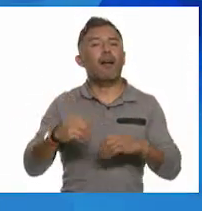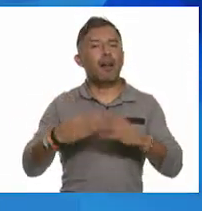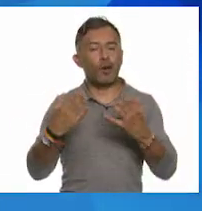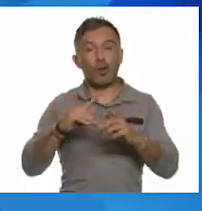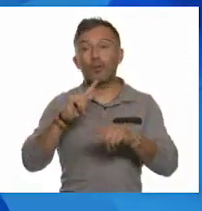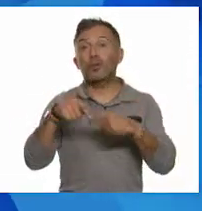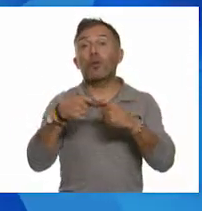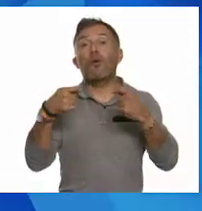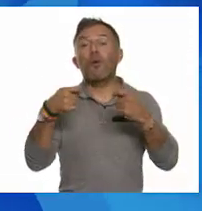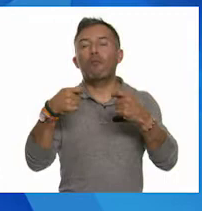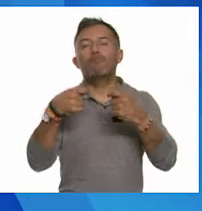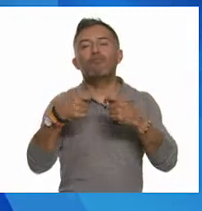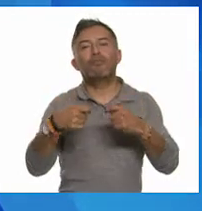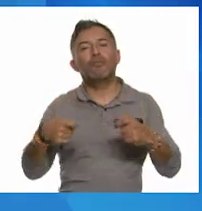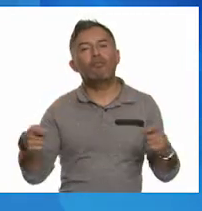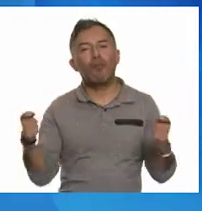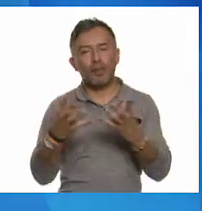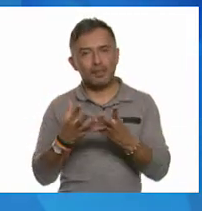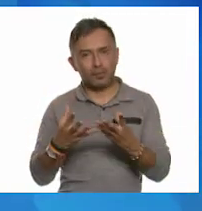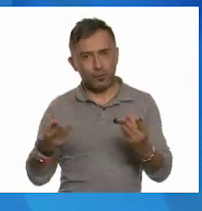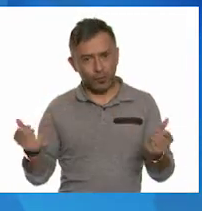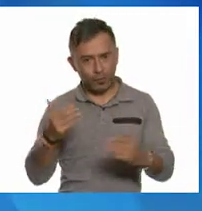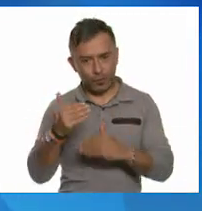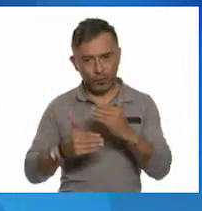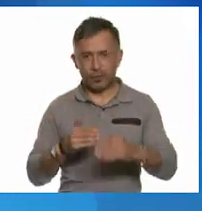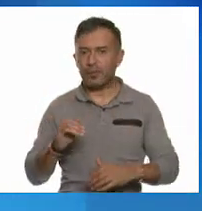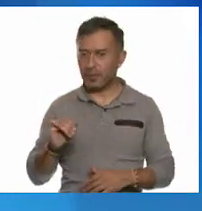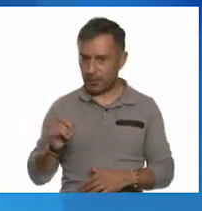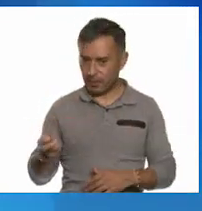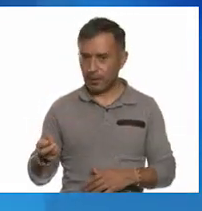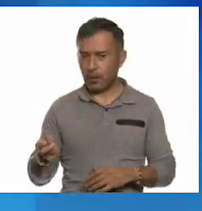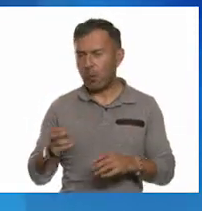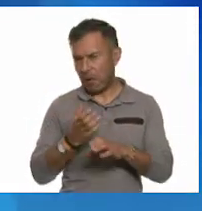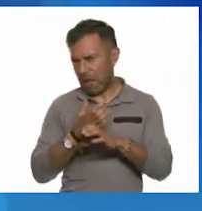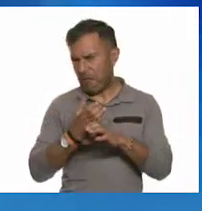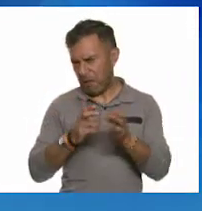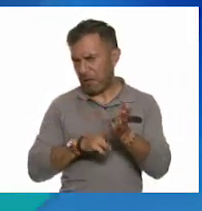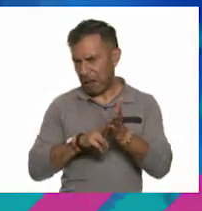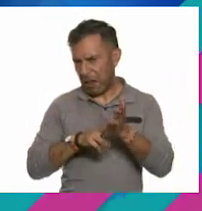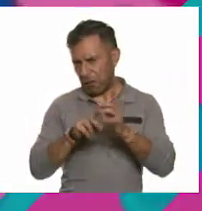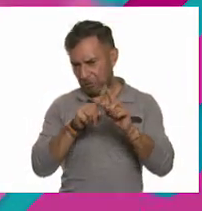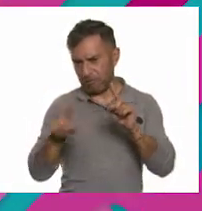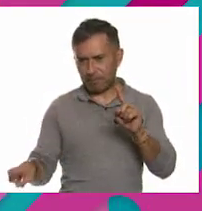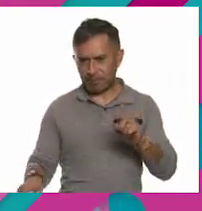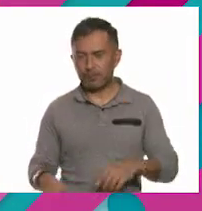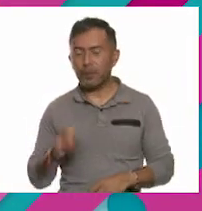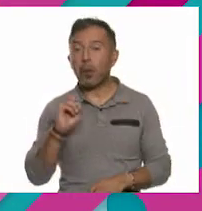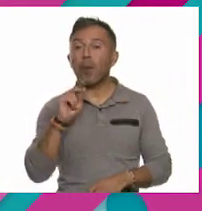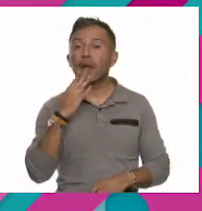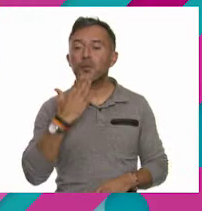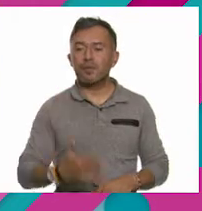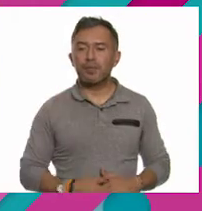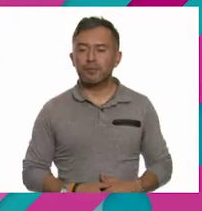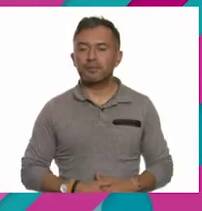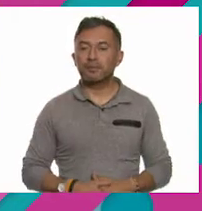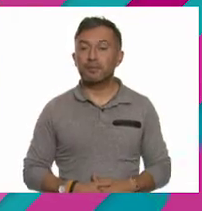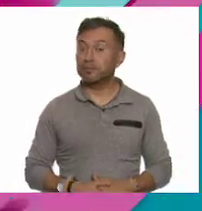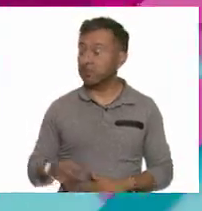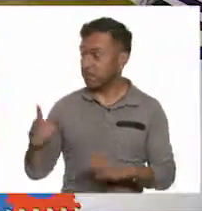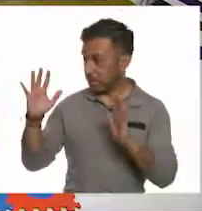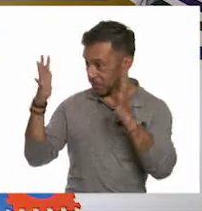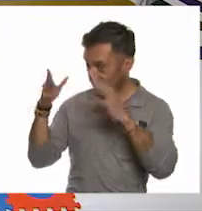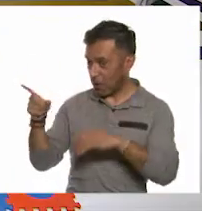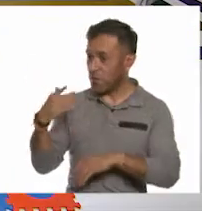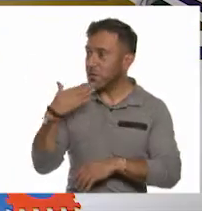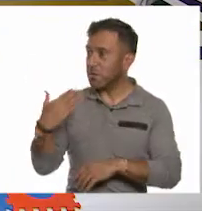nudo. Ahora vamos a Muy ligarlo bien. así con un cafecito o negro. Ok. Muy bien. Muy bien, Mariana, lo